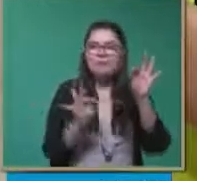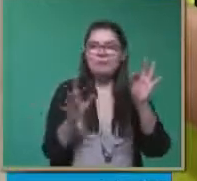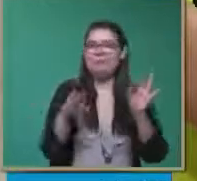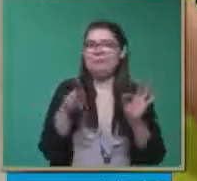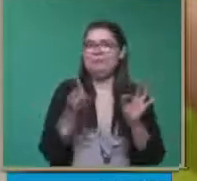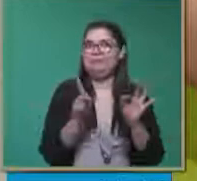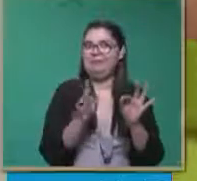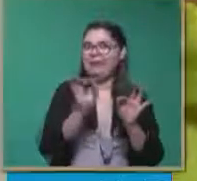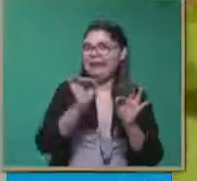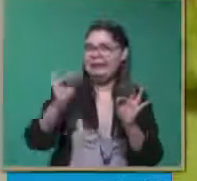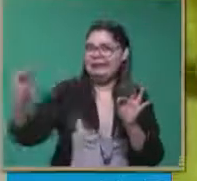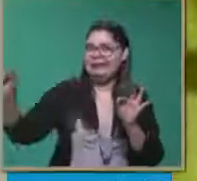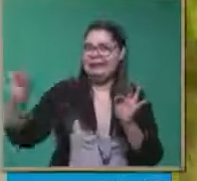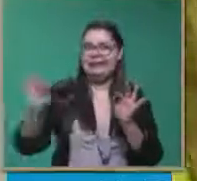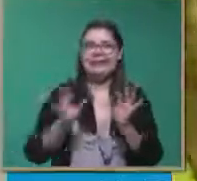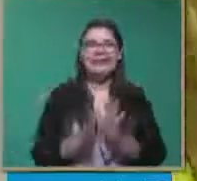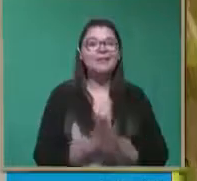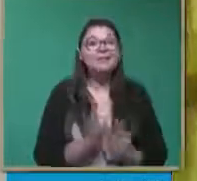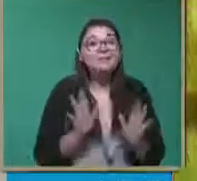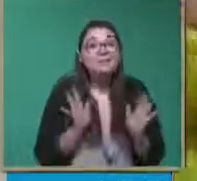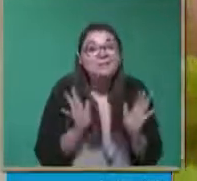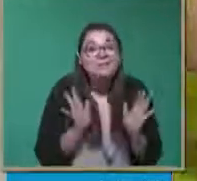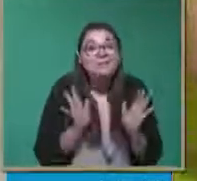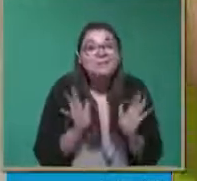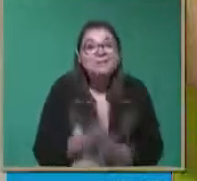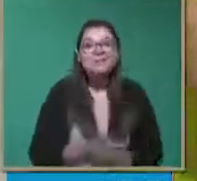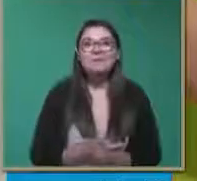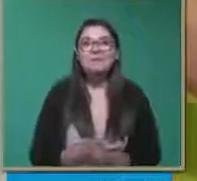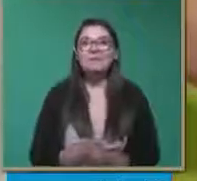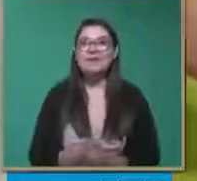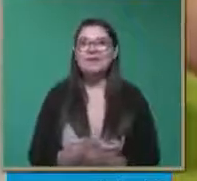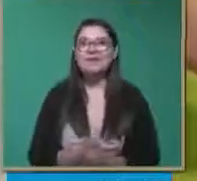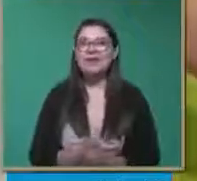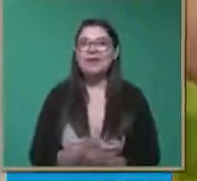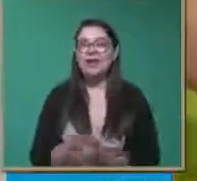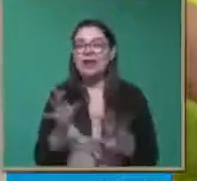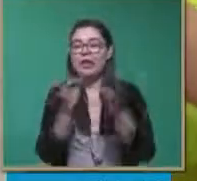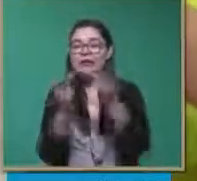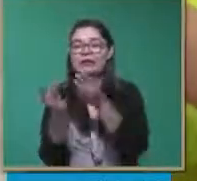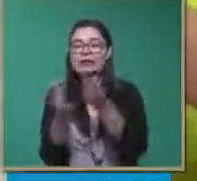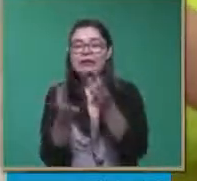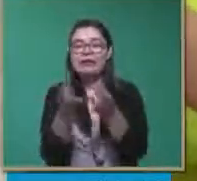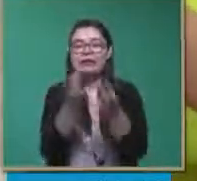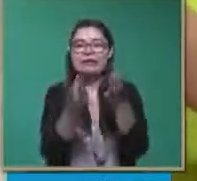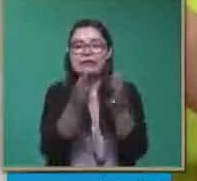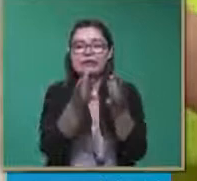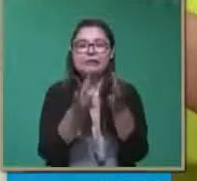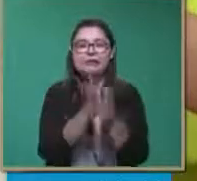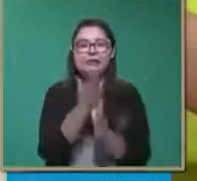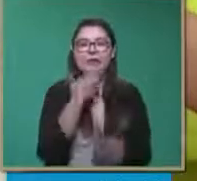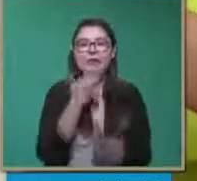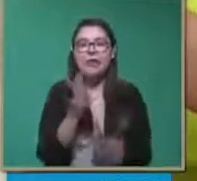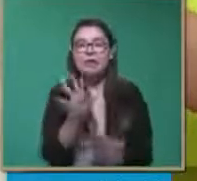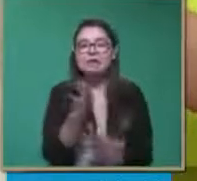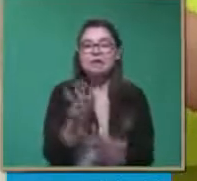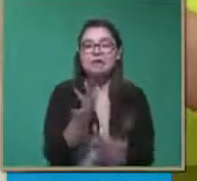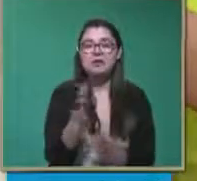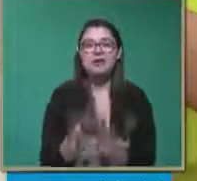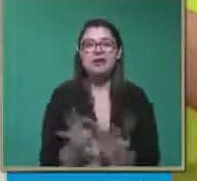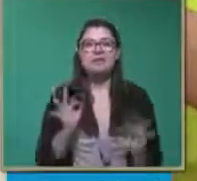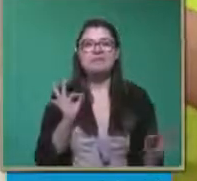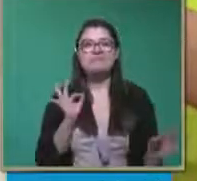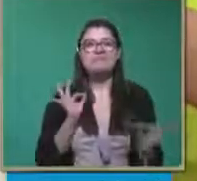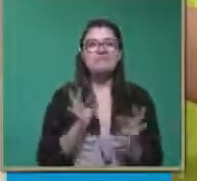ver. Si ¿no está viendo, maestra? No veo nada. Pero estoy calculando más o